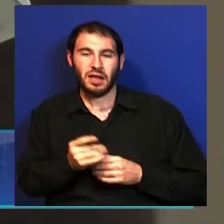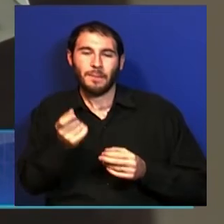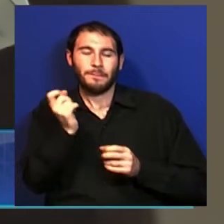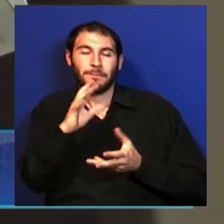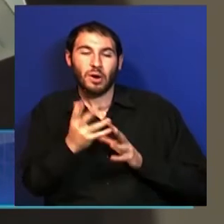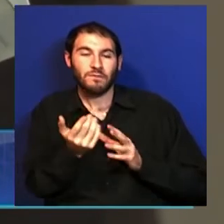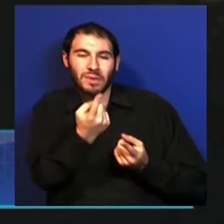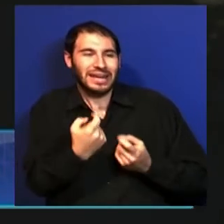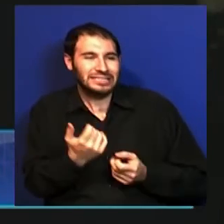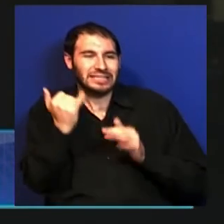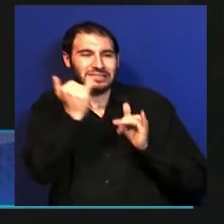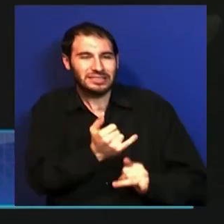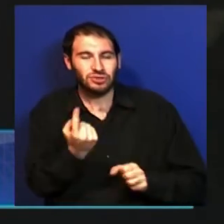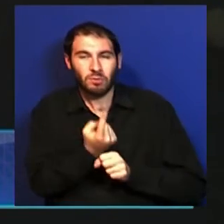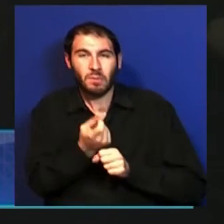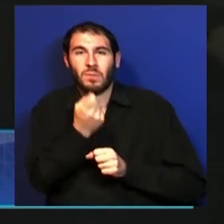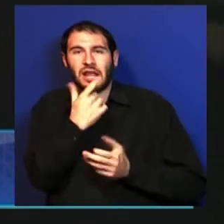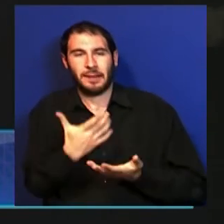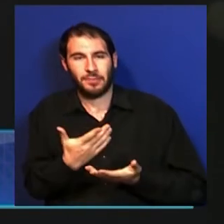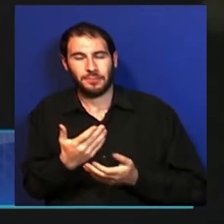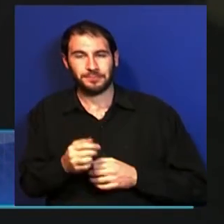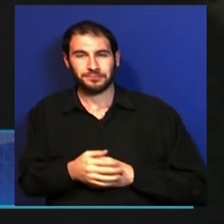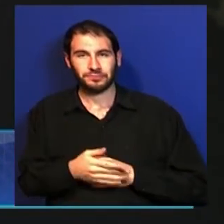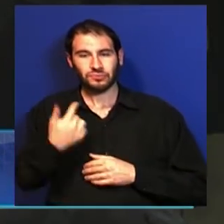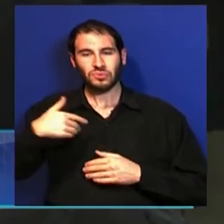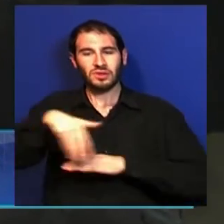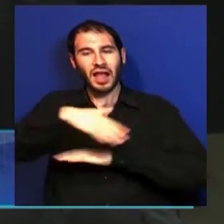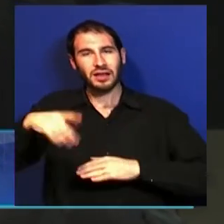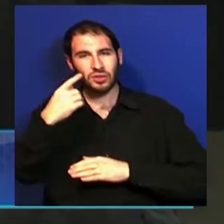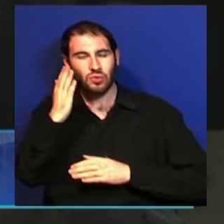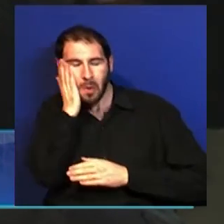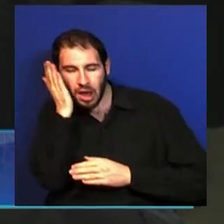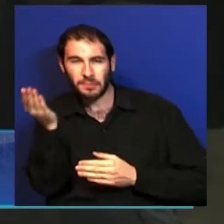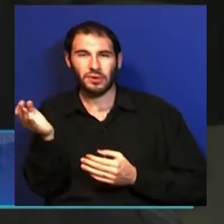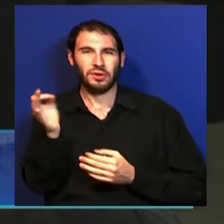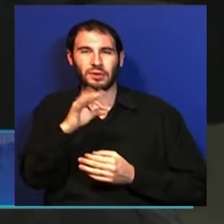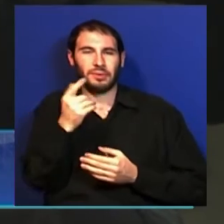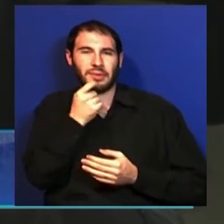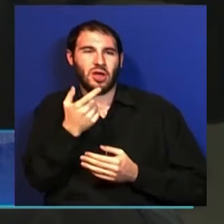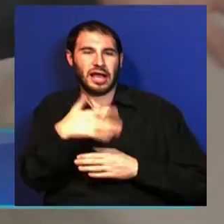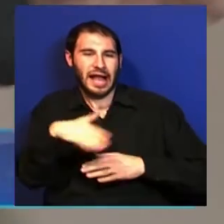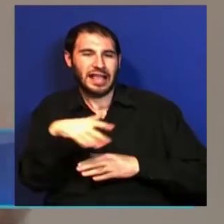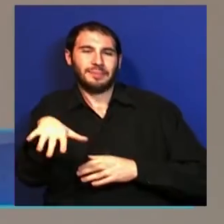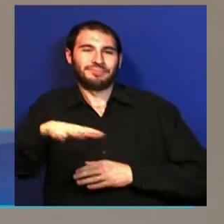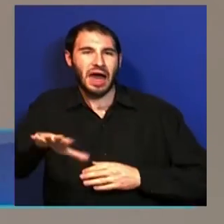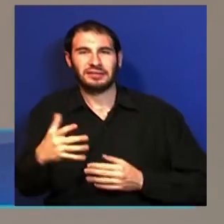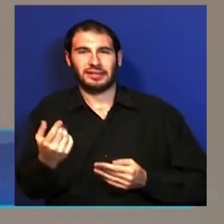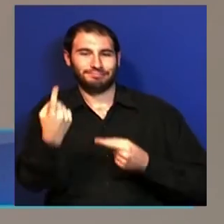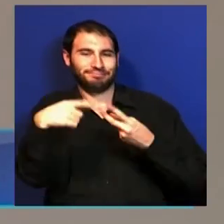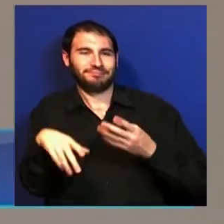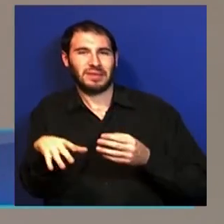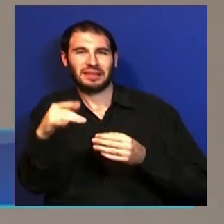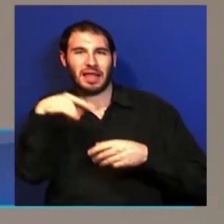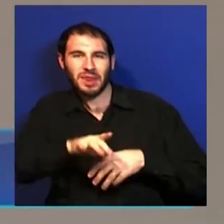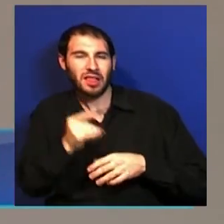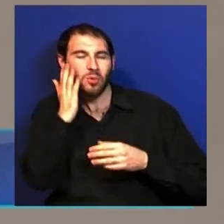Mi necesidad, cuando yo duermo en una calle, o sea, no en la calle, sino en una plaza, en la